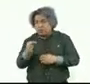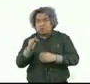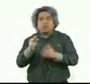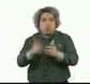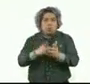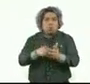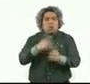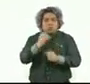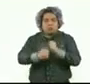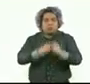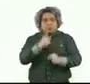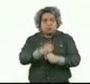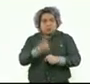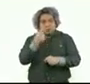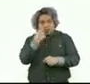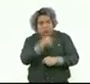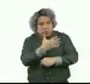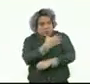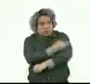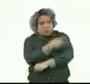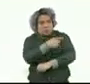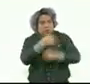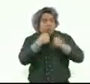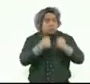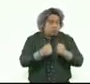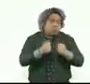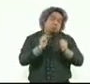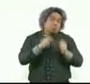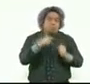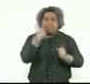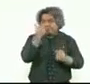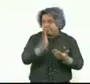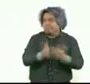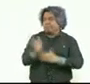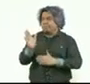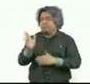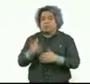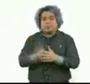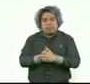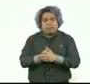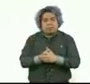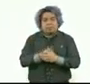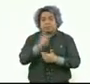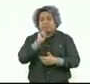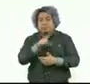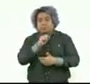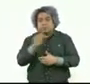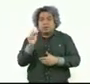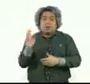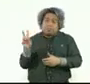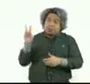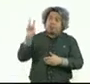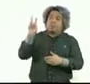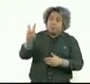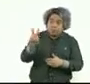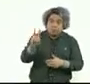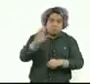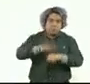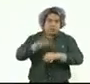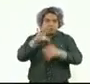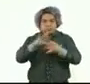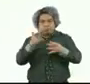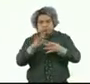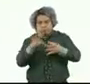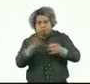van animando y los que van viendo que la vacuna es segura, lo vayan haciendo. Siguiente. Y también daremos más detalles el próximo viernes, pero les podemos confirmar que